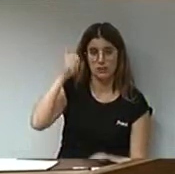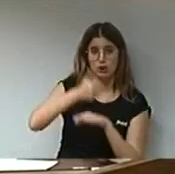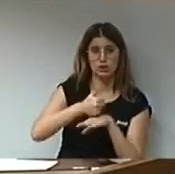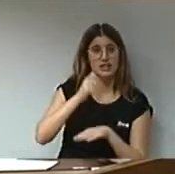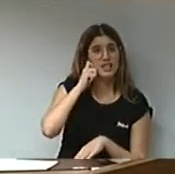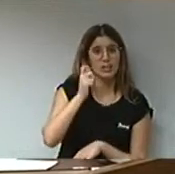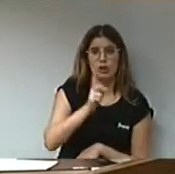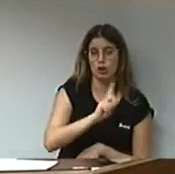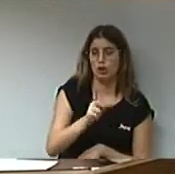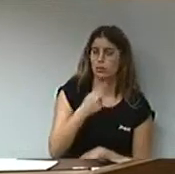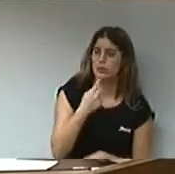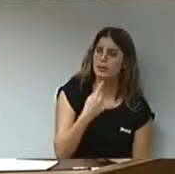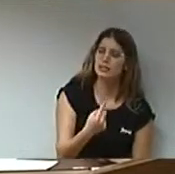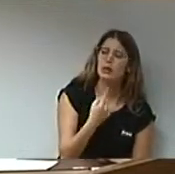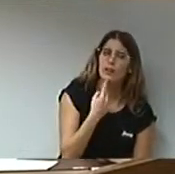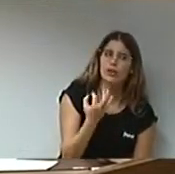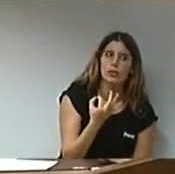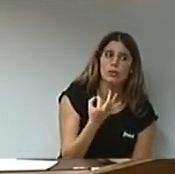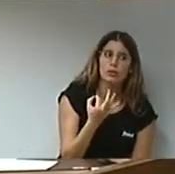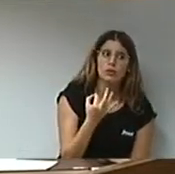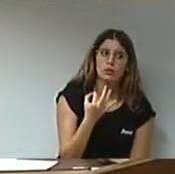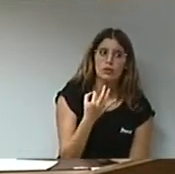esto?